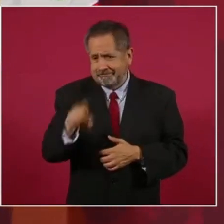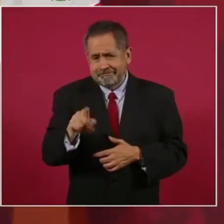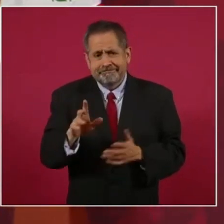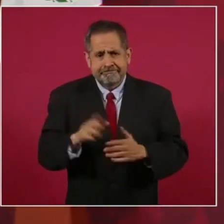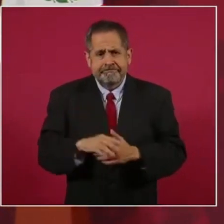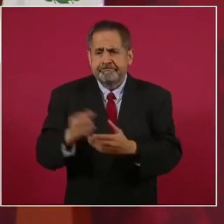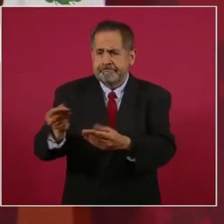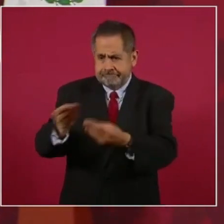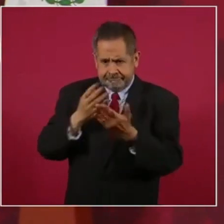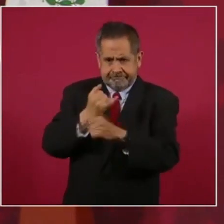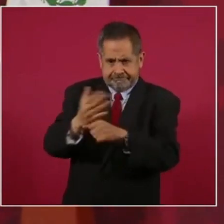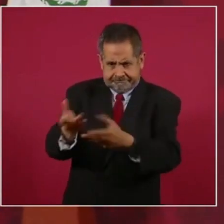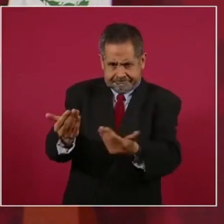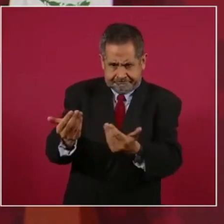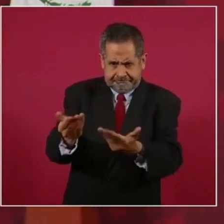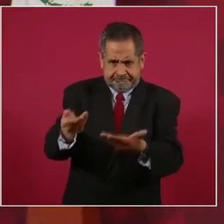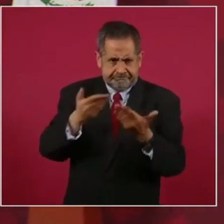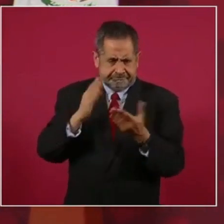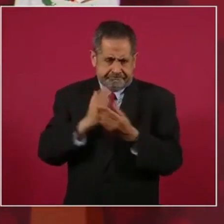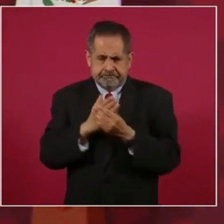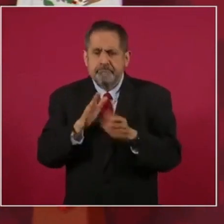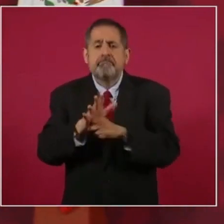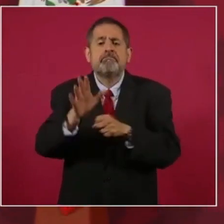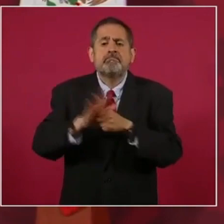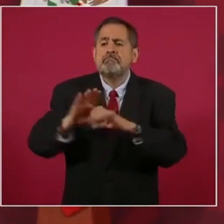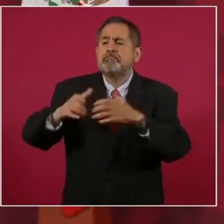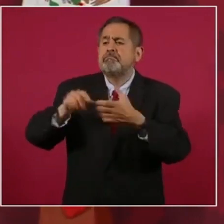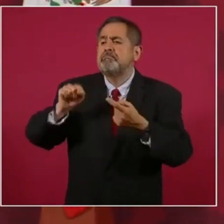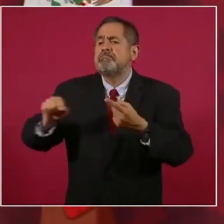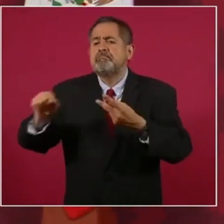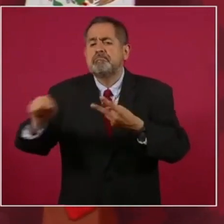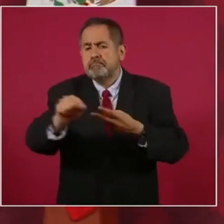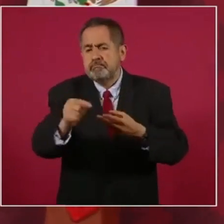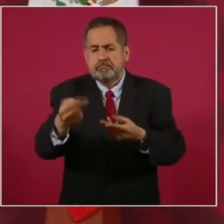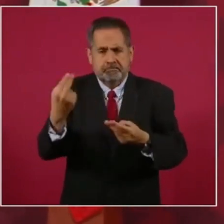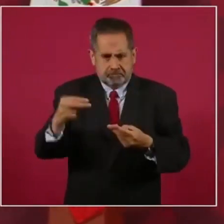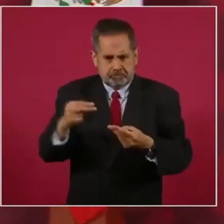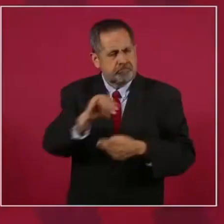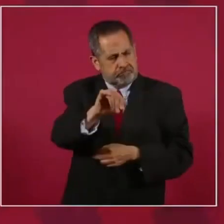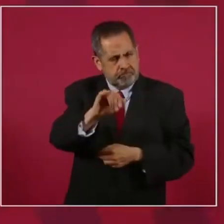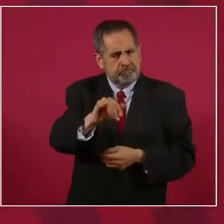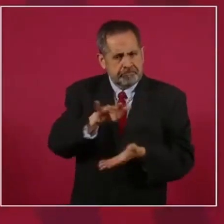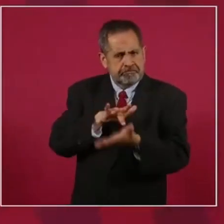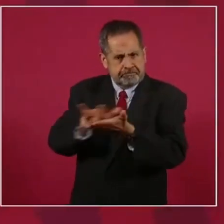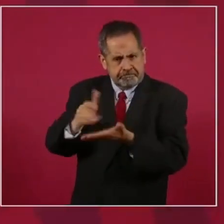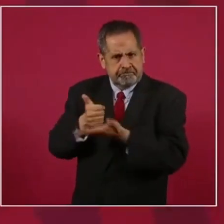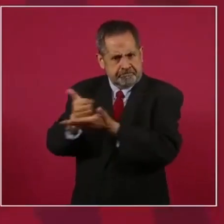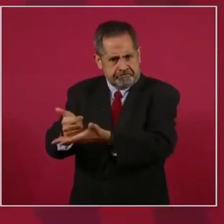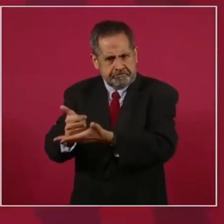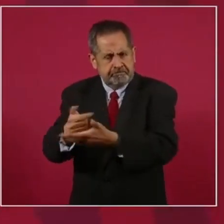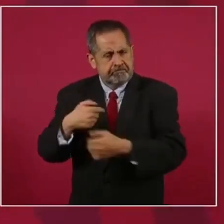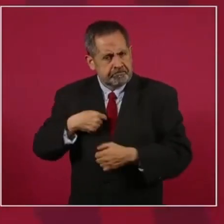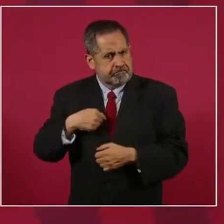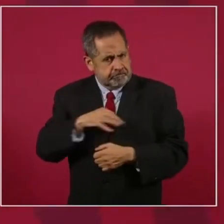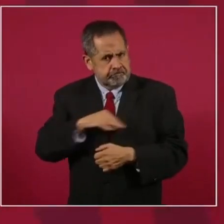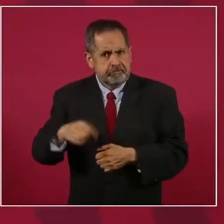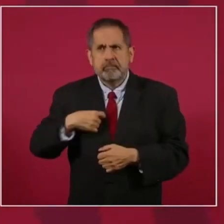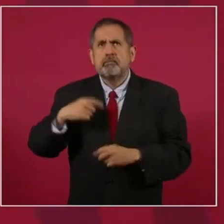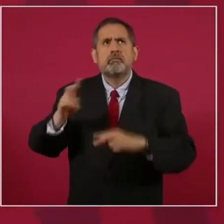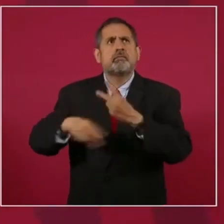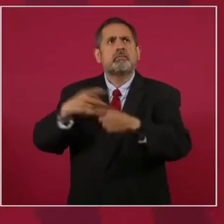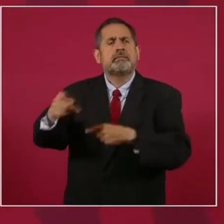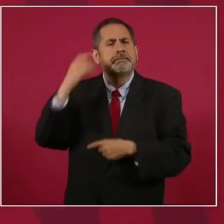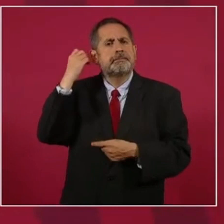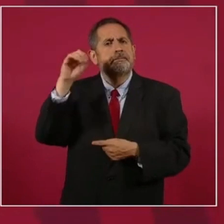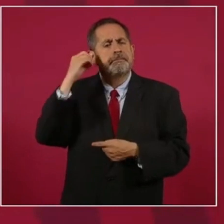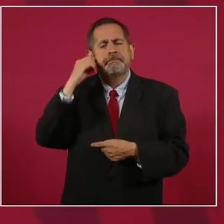nos das información, qué comunidades, y ayudamos. Yo voy a estar en Oaxaca